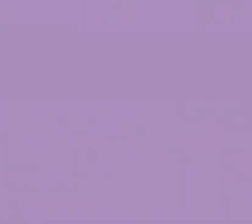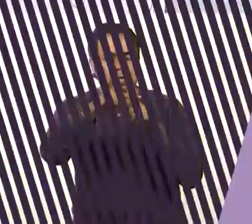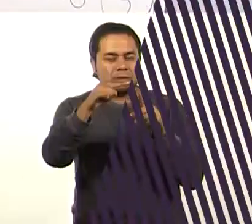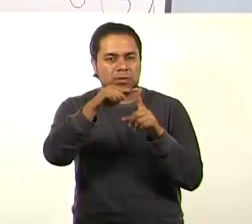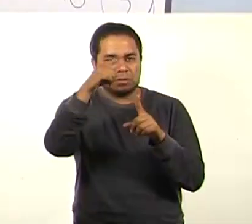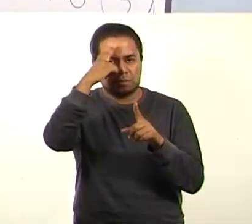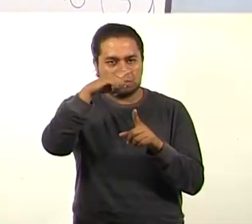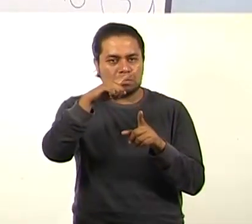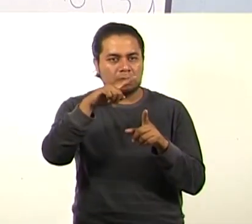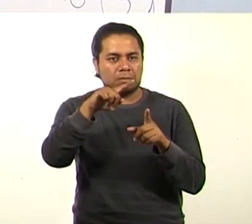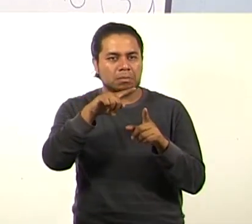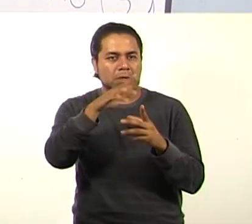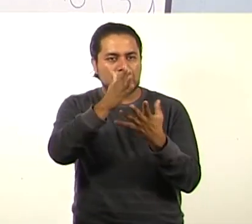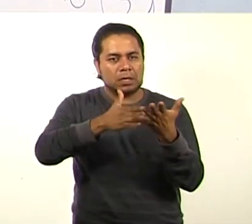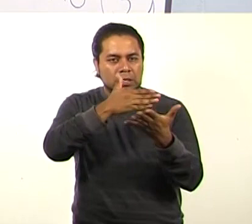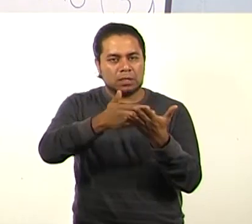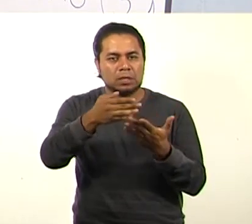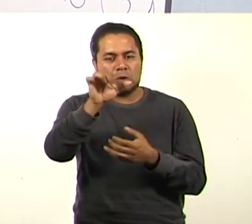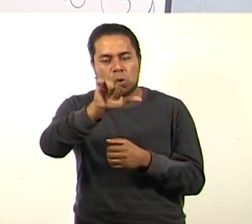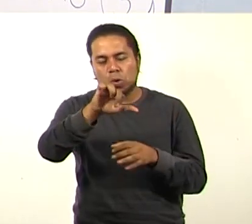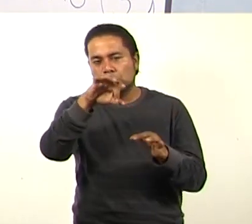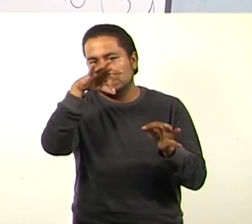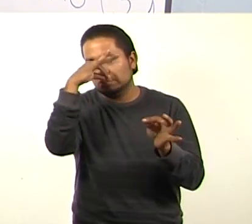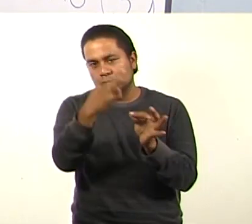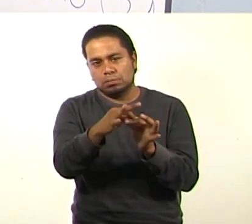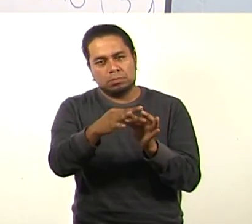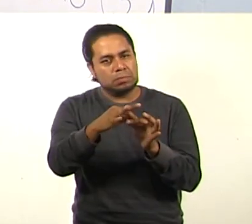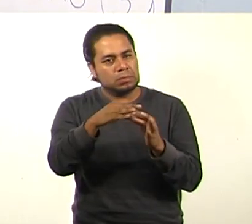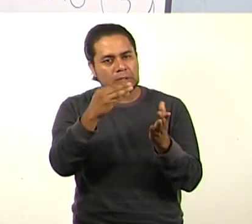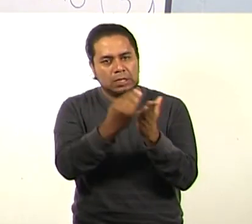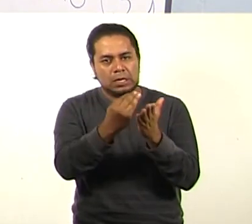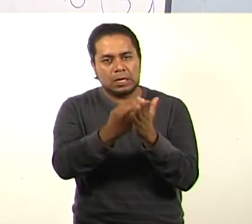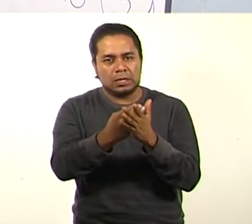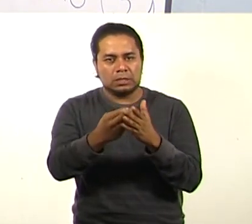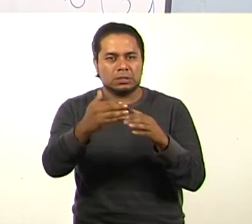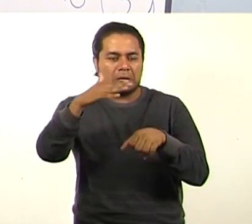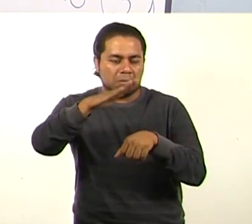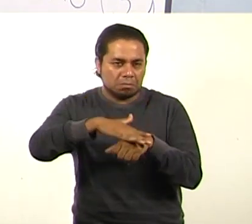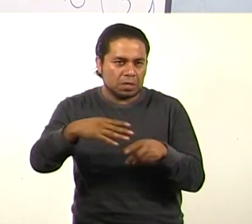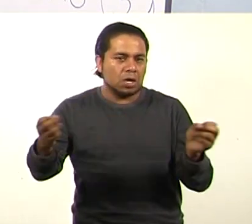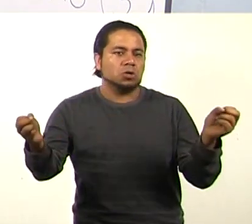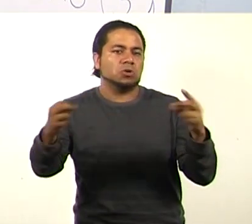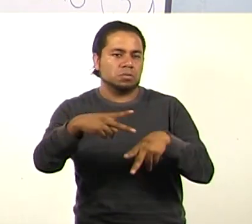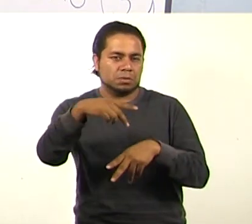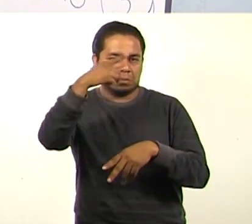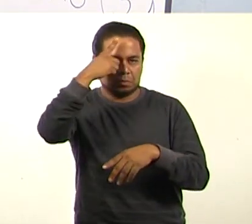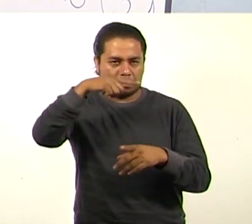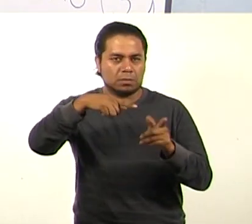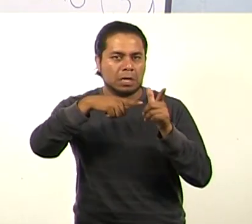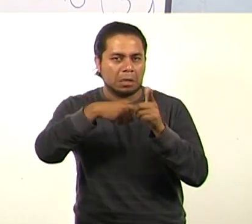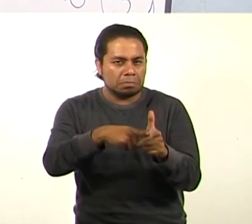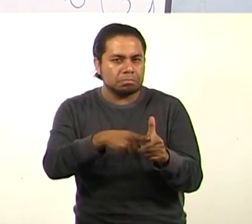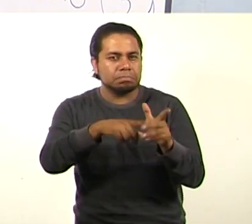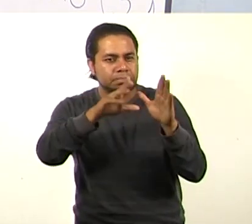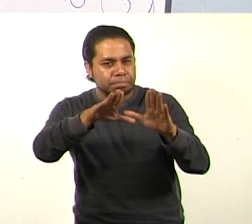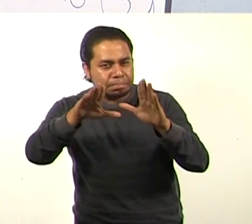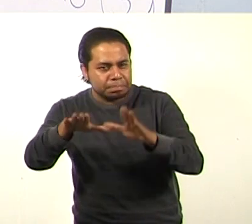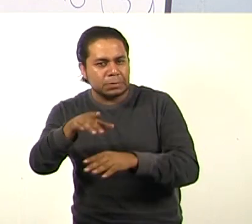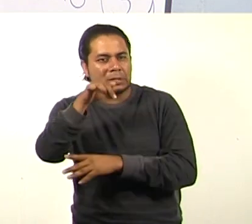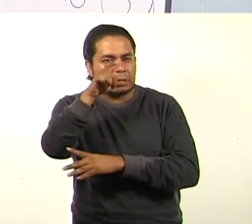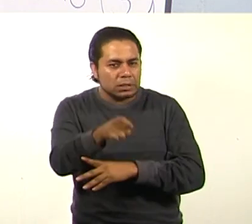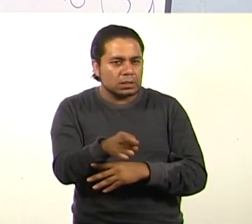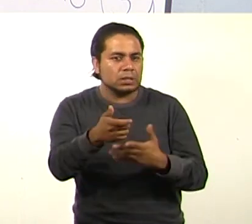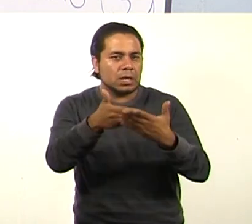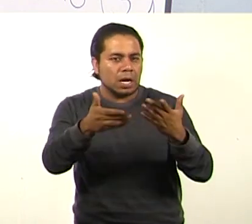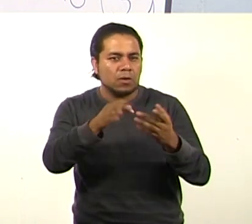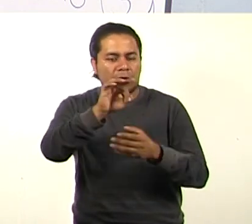12. Y bueno, eso es todo por el día de hoy. Los espero en la siguiente clase para seguir viendo lo que es el manejo